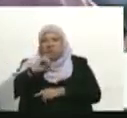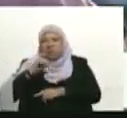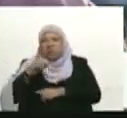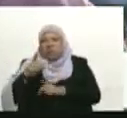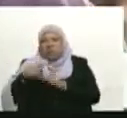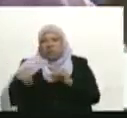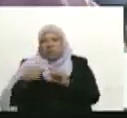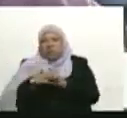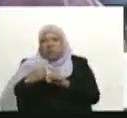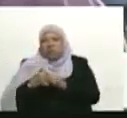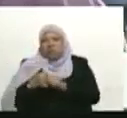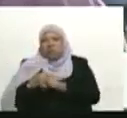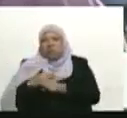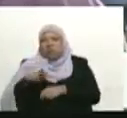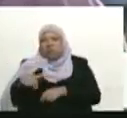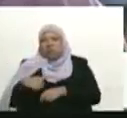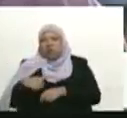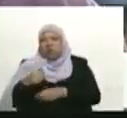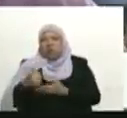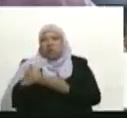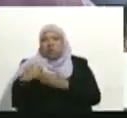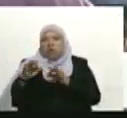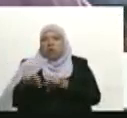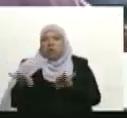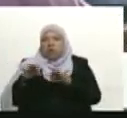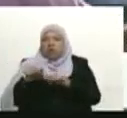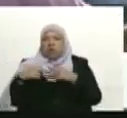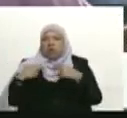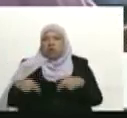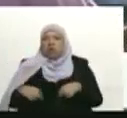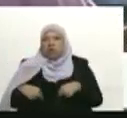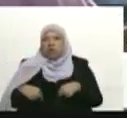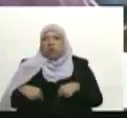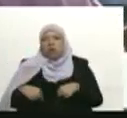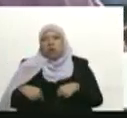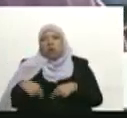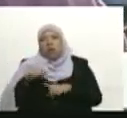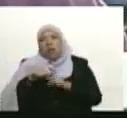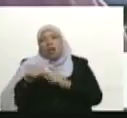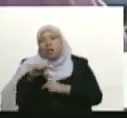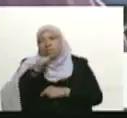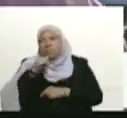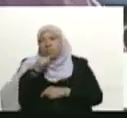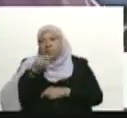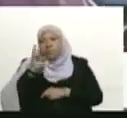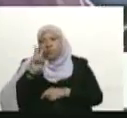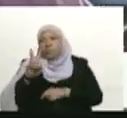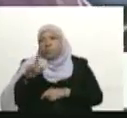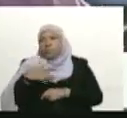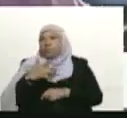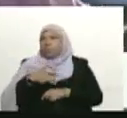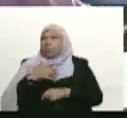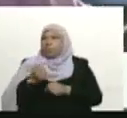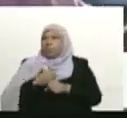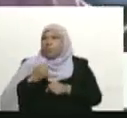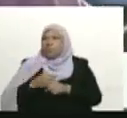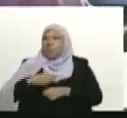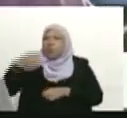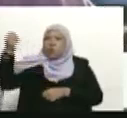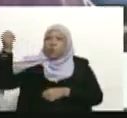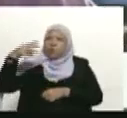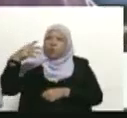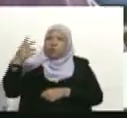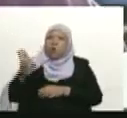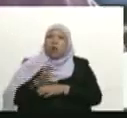desarticulación, de descontexto, que no nos ayudaría para nada a la humanidad. Lo conveniente es reflexionar, ver con sentido crítico, darle el uso